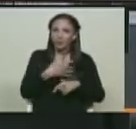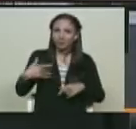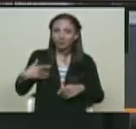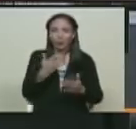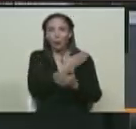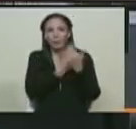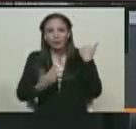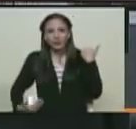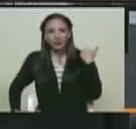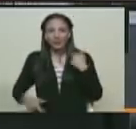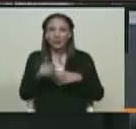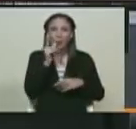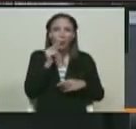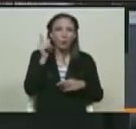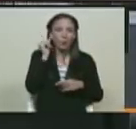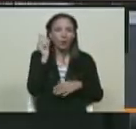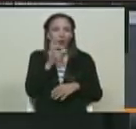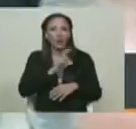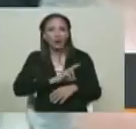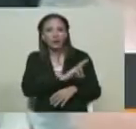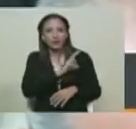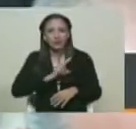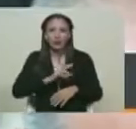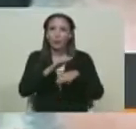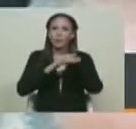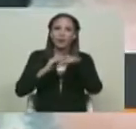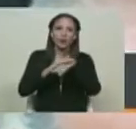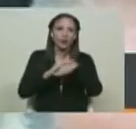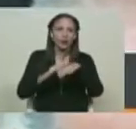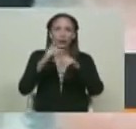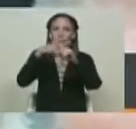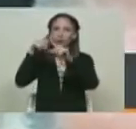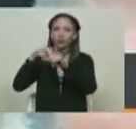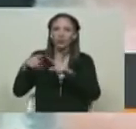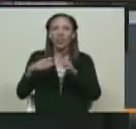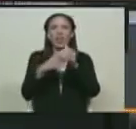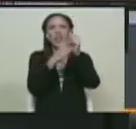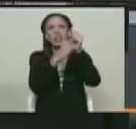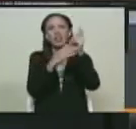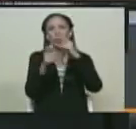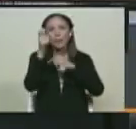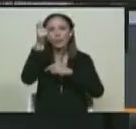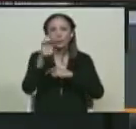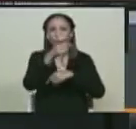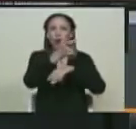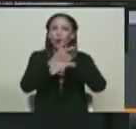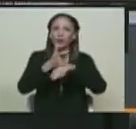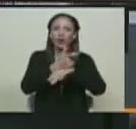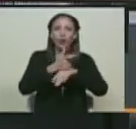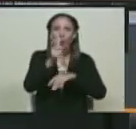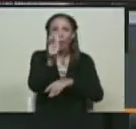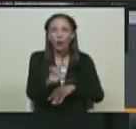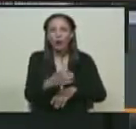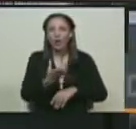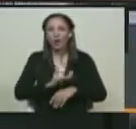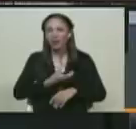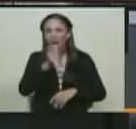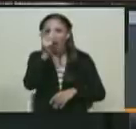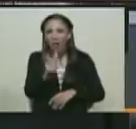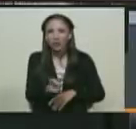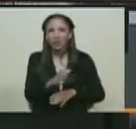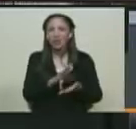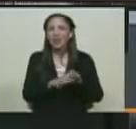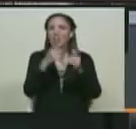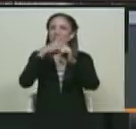presidentes, presidentas, cancillerías, ministros, líderes de opinión, gobernadores, alcaldesas, senadores,